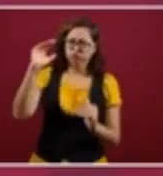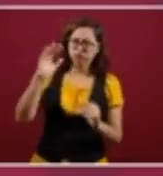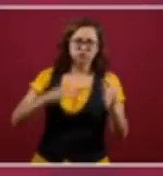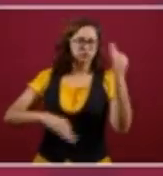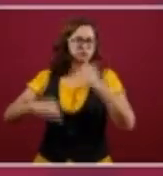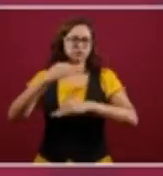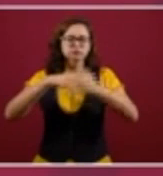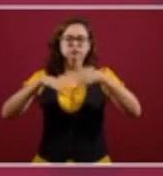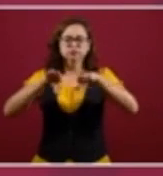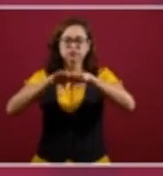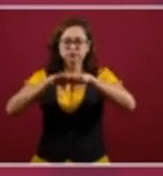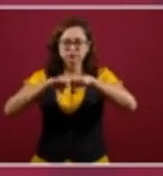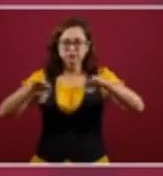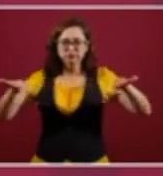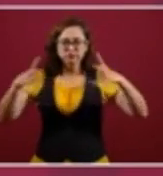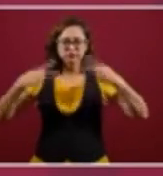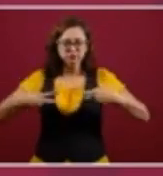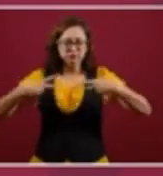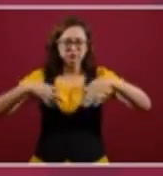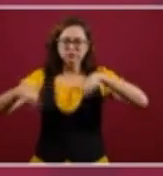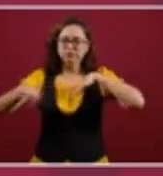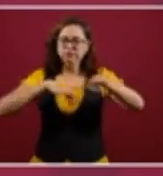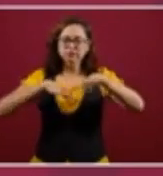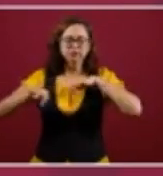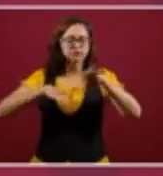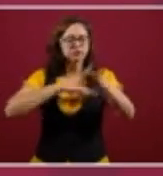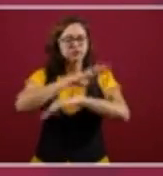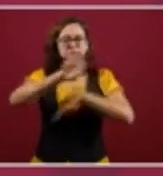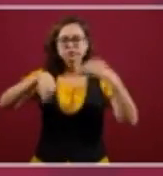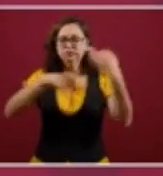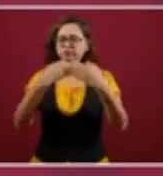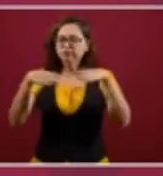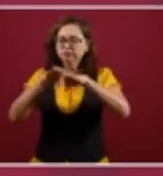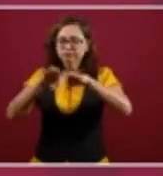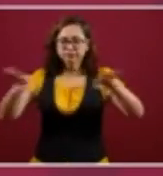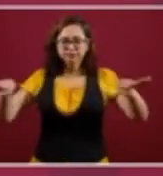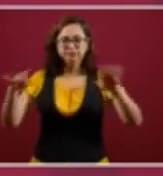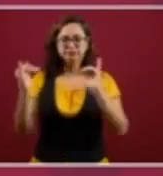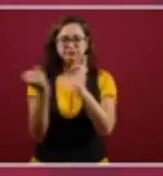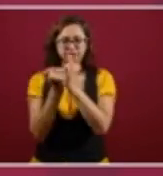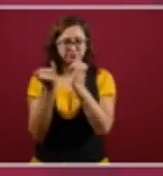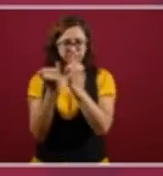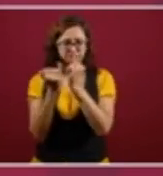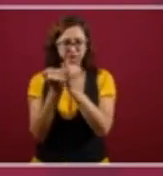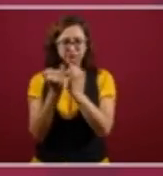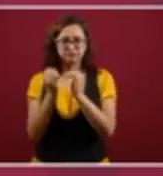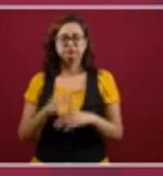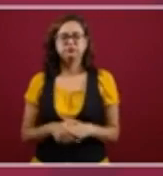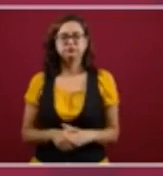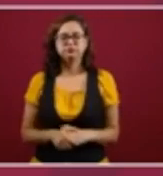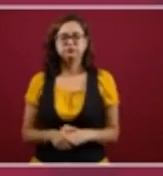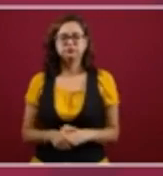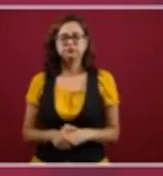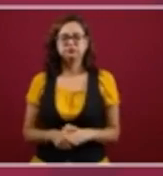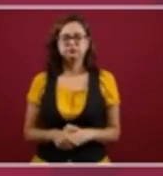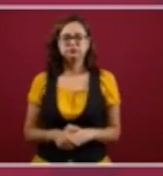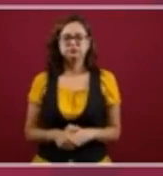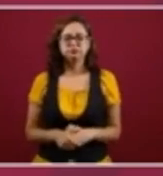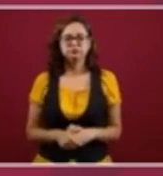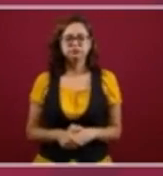importantes, todos los trabajos que se hacen. ¿Pues se acuerdan lo que hicimos cuando